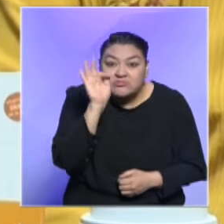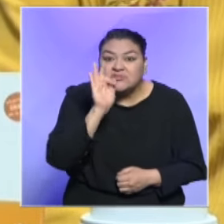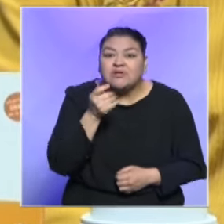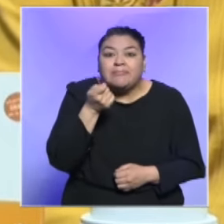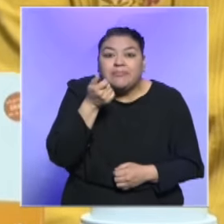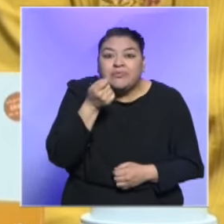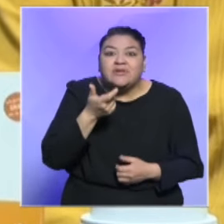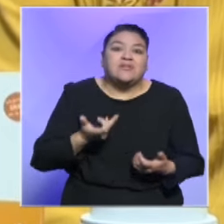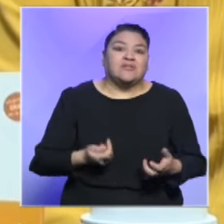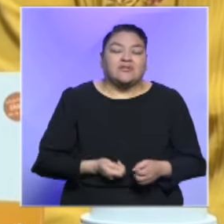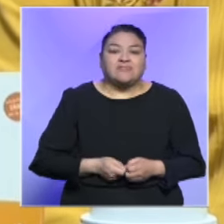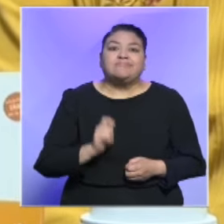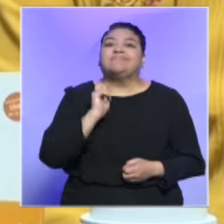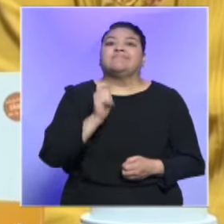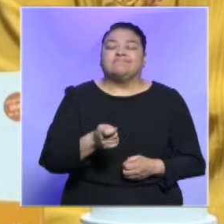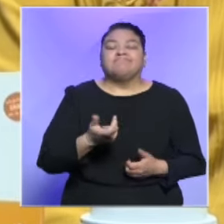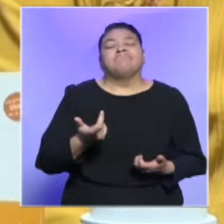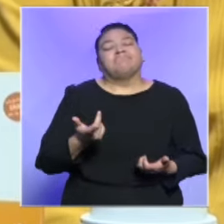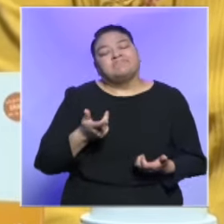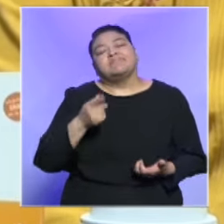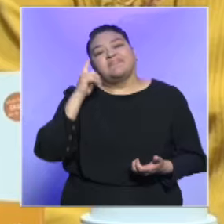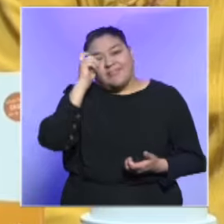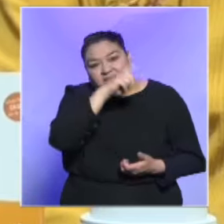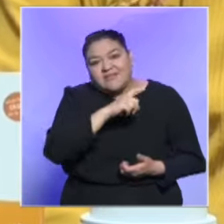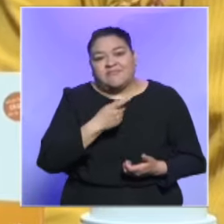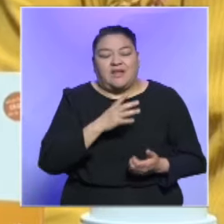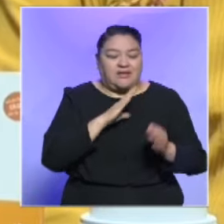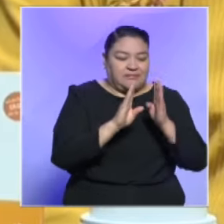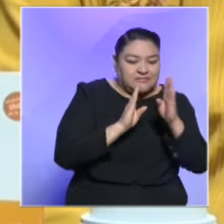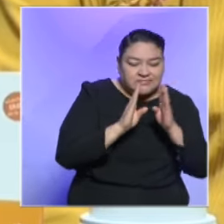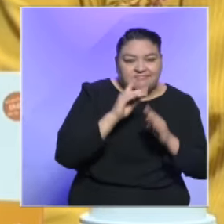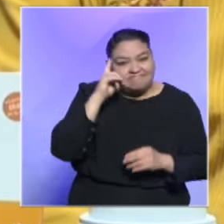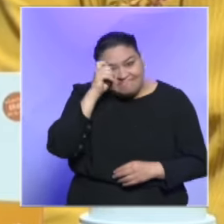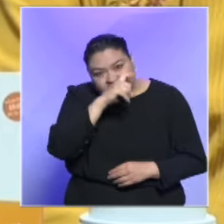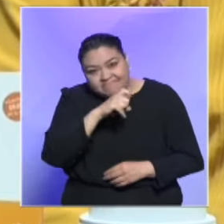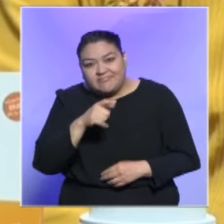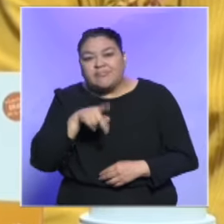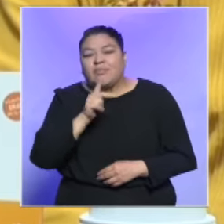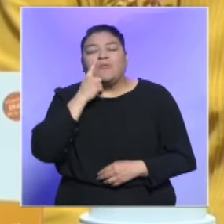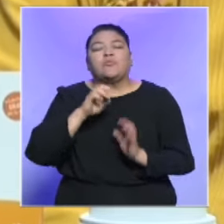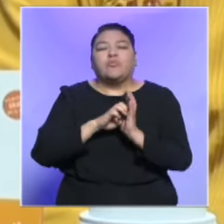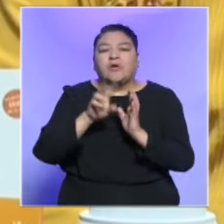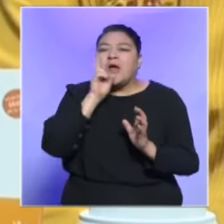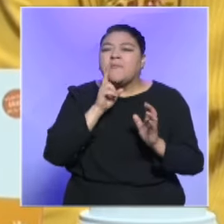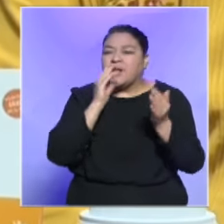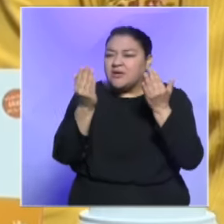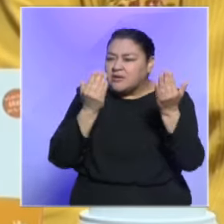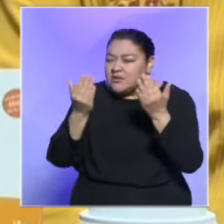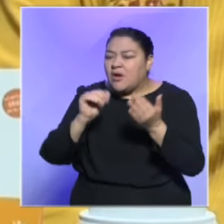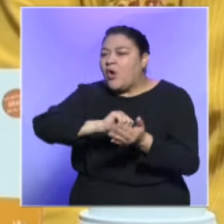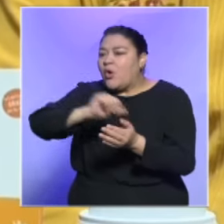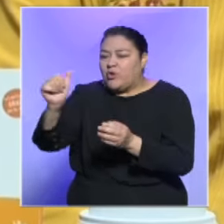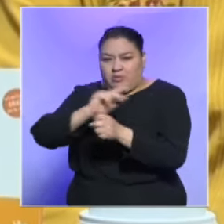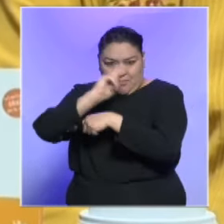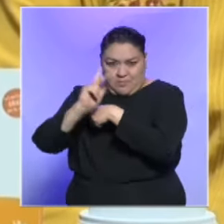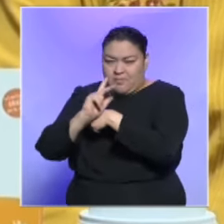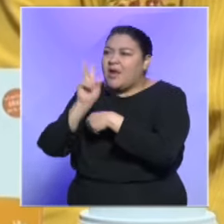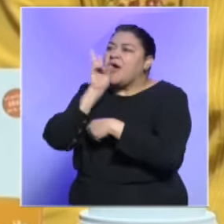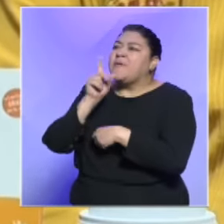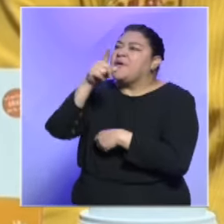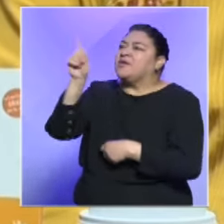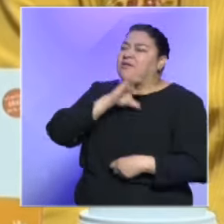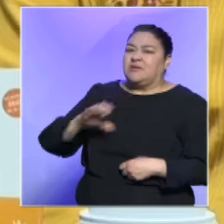Vemos así que existe un carácter limitativo de dichos umbrales y que es más evidente cuando se compara con el apoyo requerido en otros países